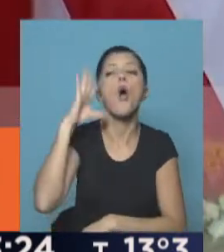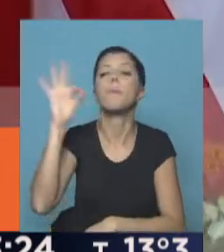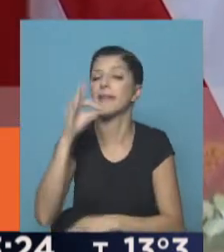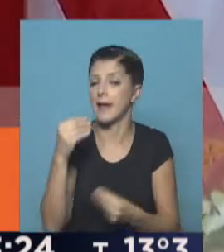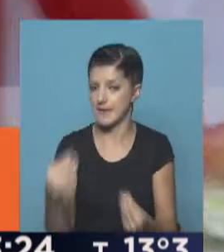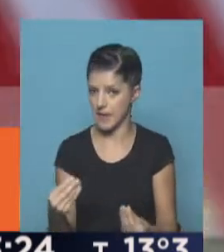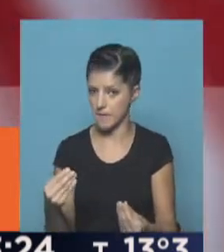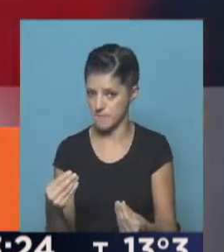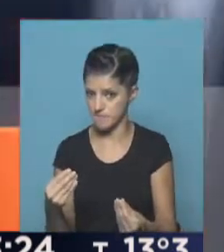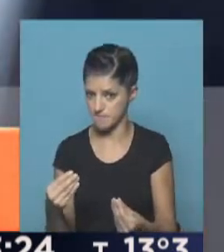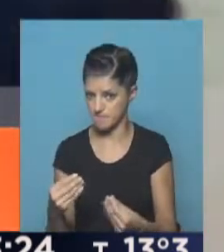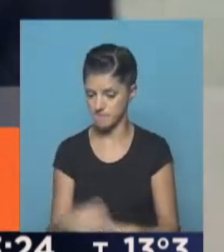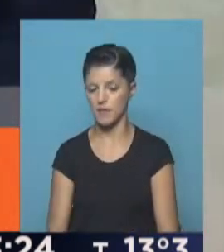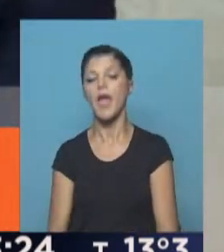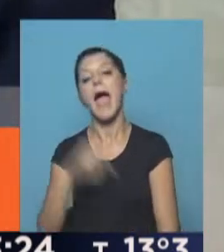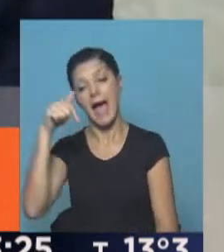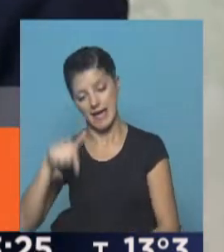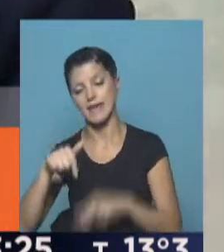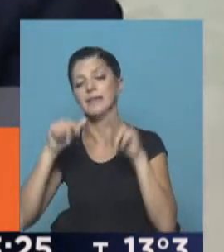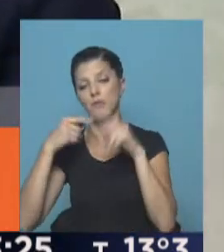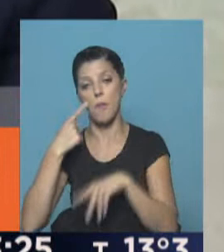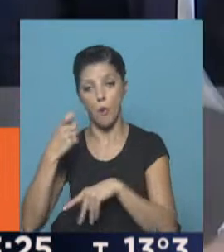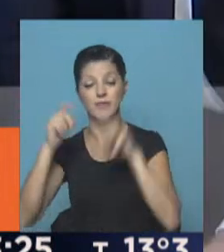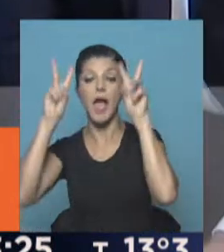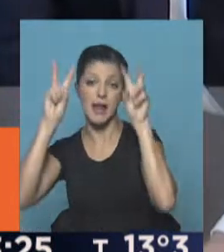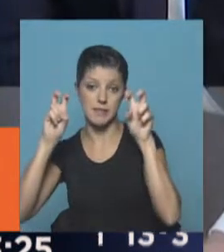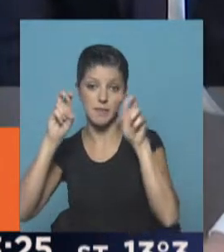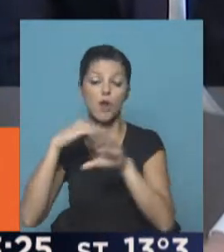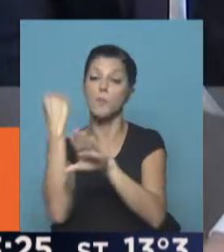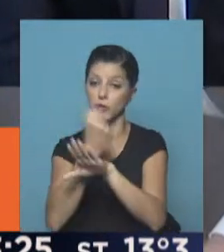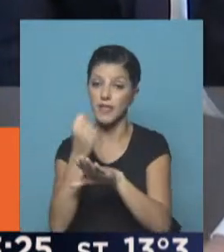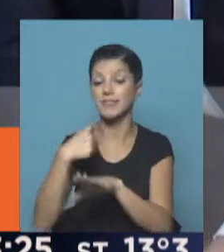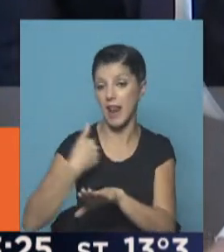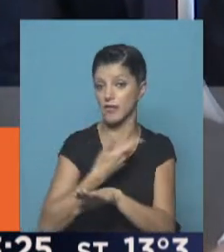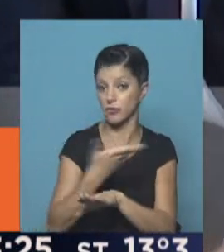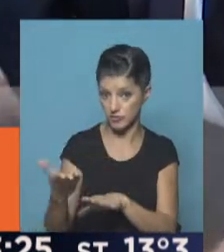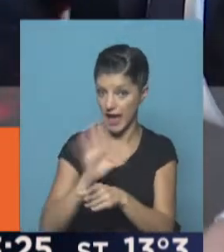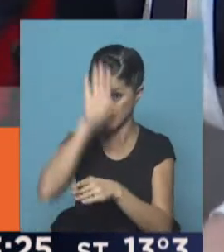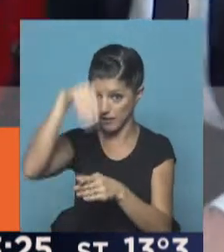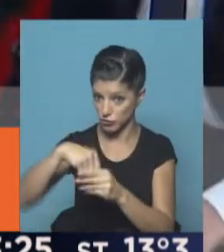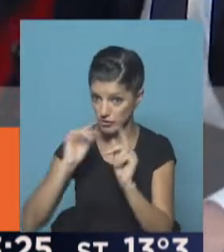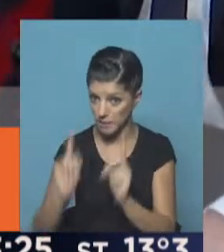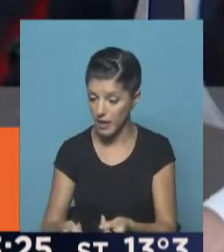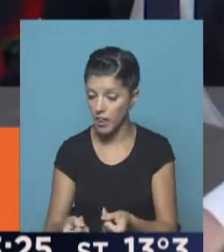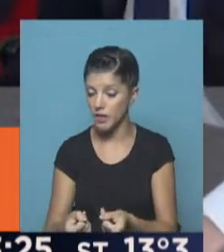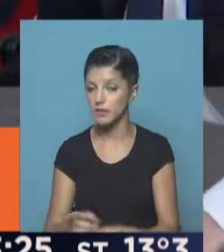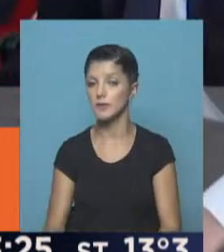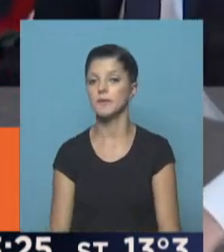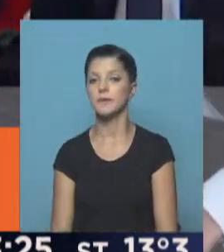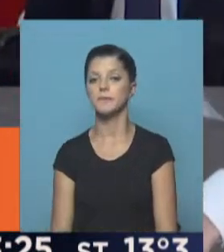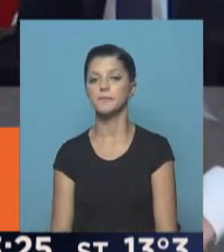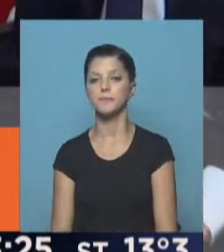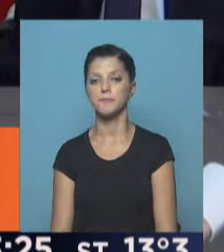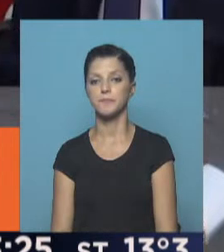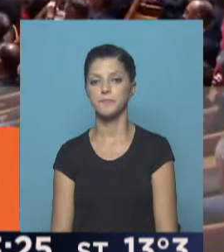Este es el otro planteo. Ahí es donde aparece el tema del protagonismo que puede tener la calle. Pero indudablemente, ante una situación